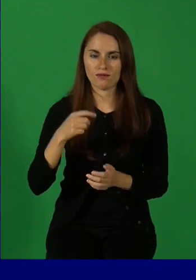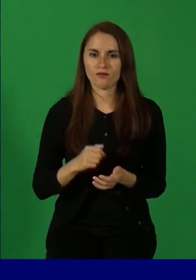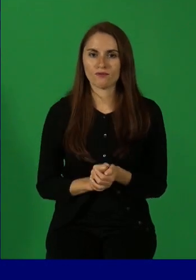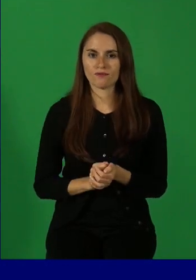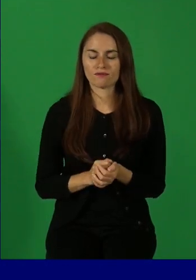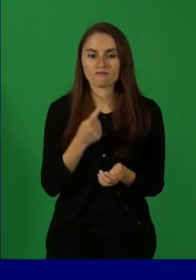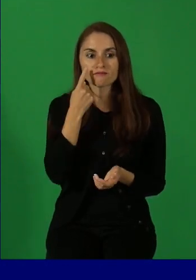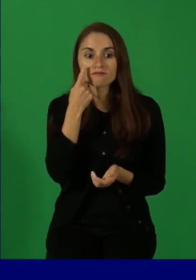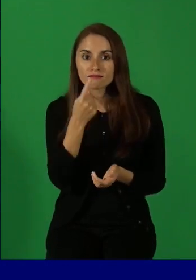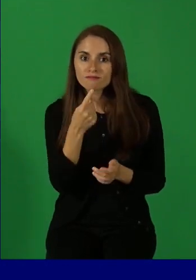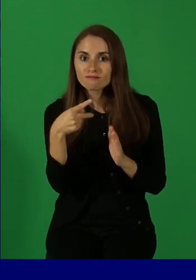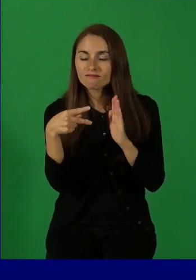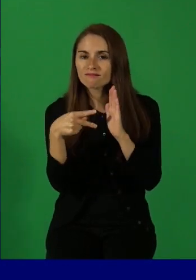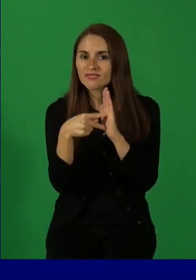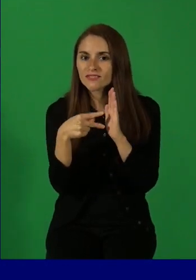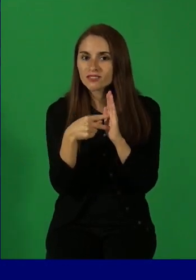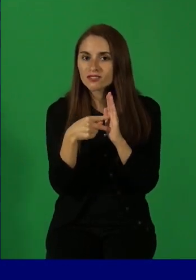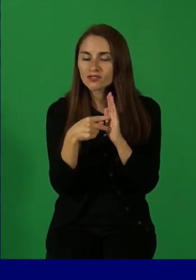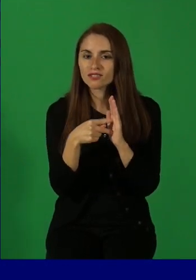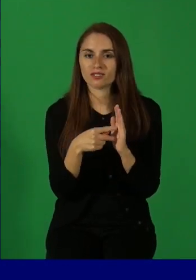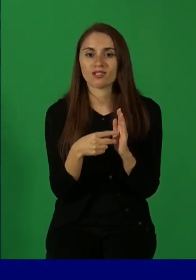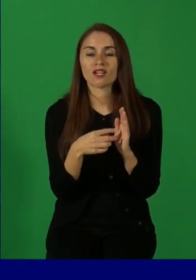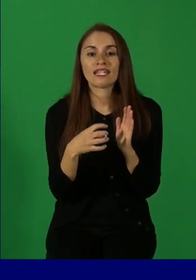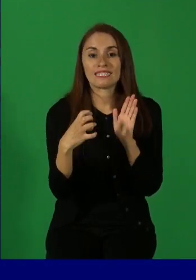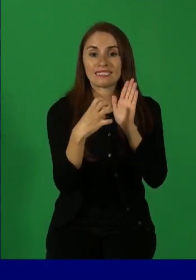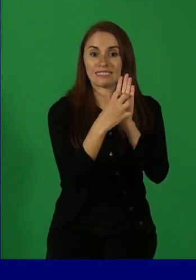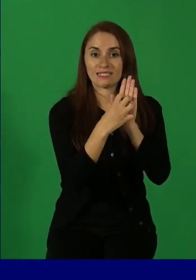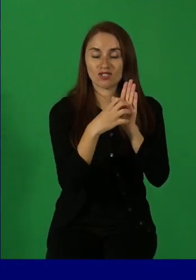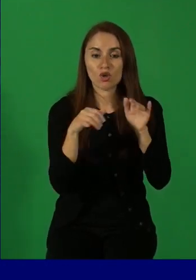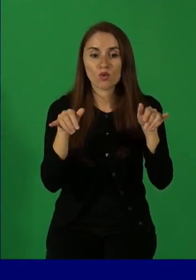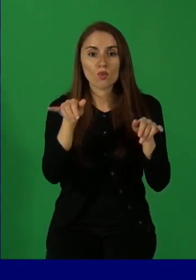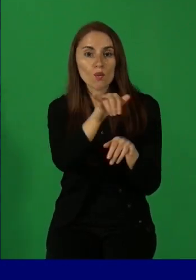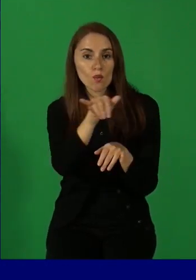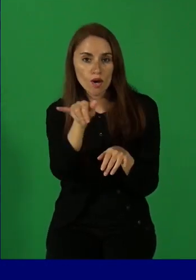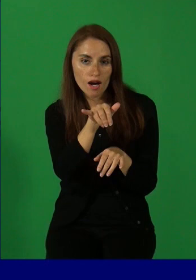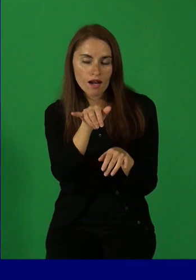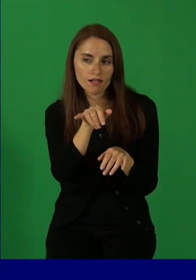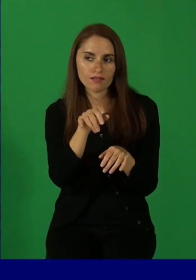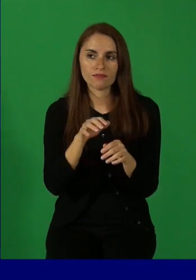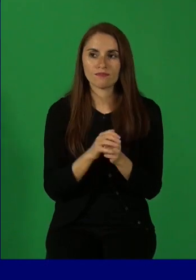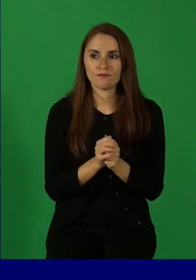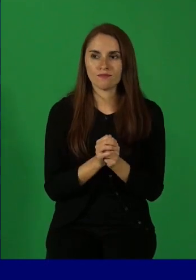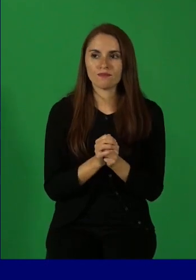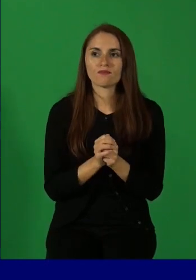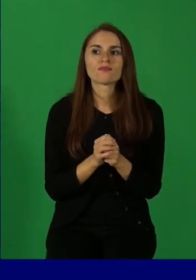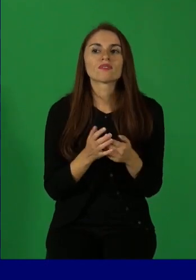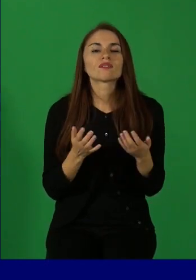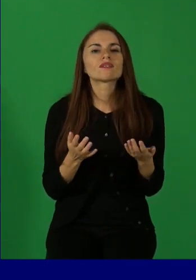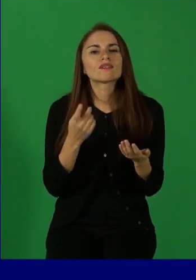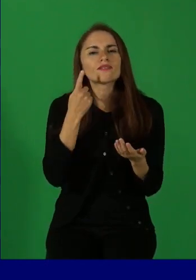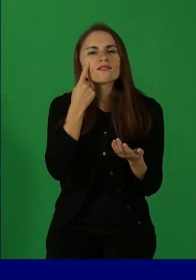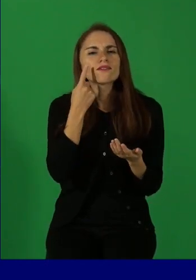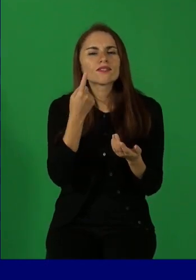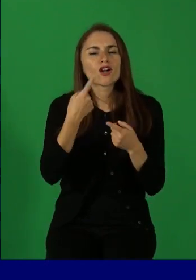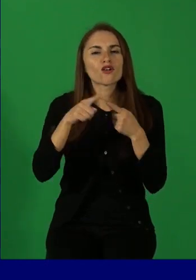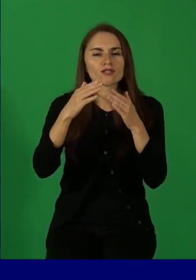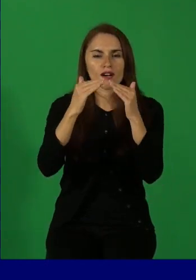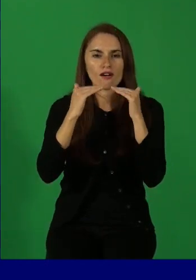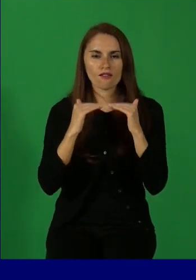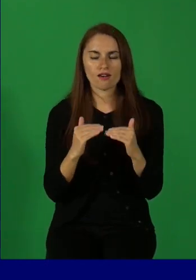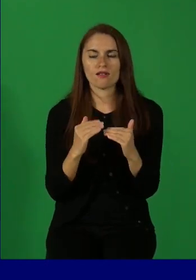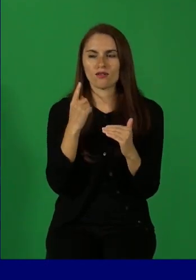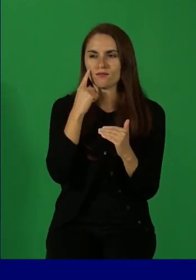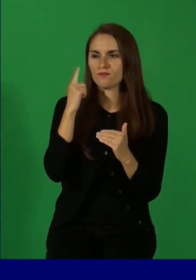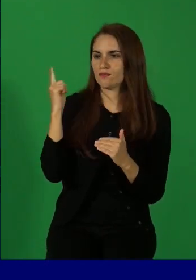con divisiones que tienen igual signo, muy bien, tienen igual signo. Y mira estas últimas